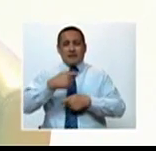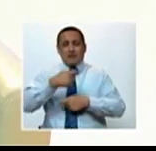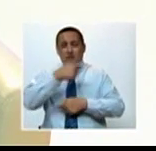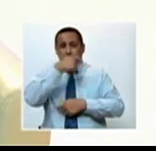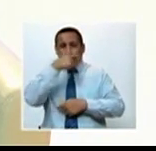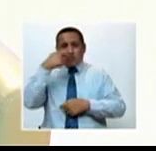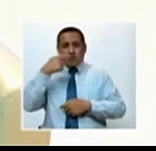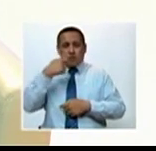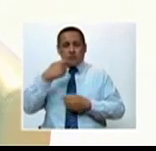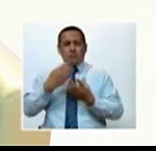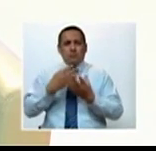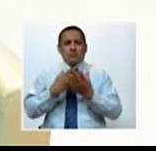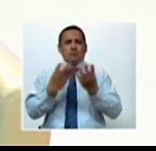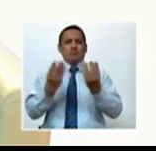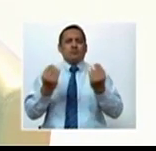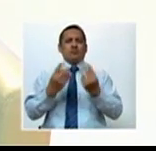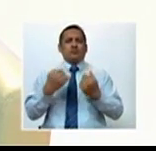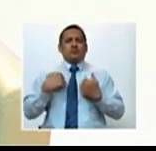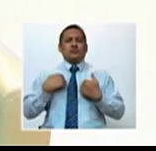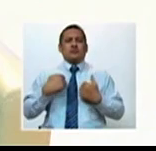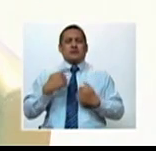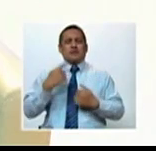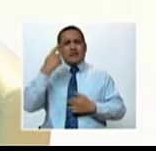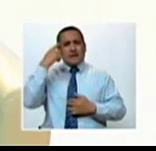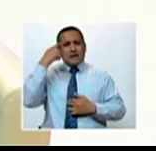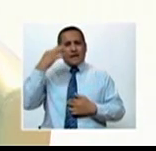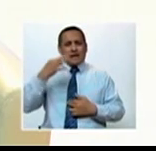drogas, muchos utilizan